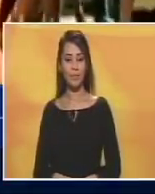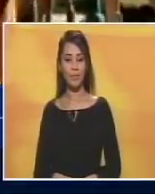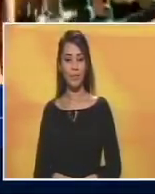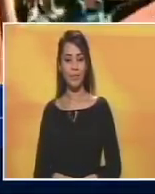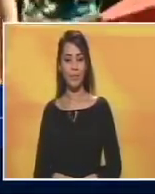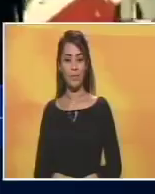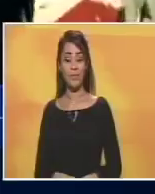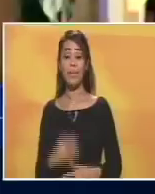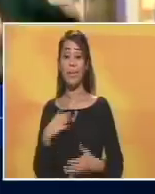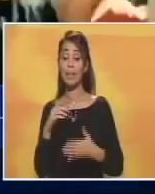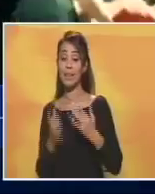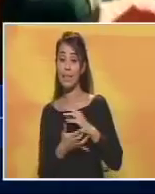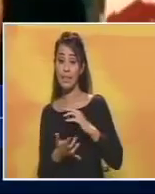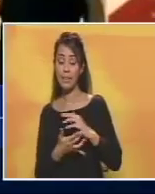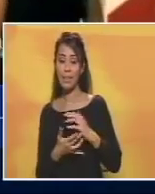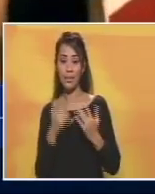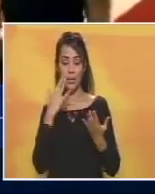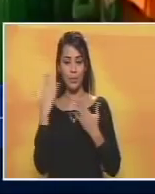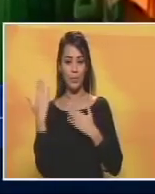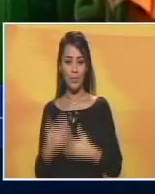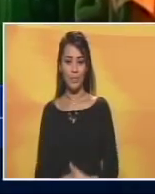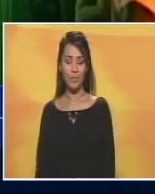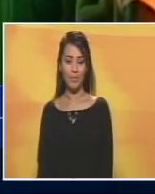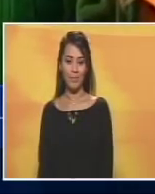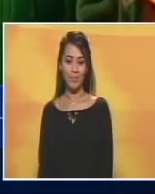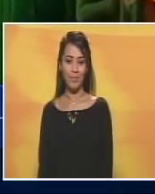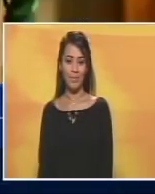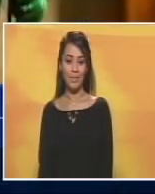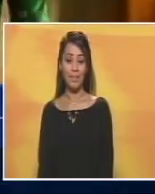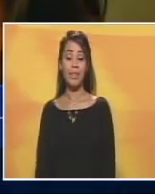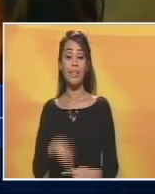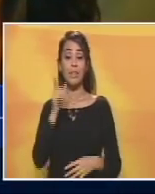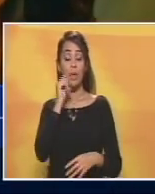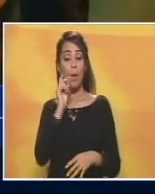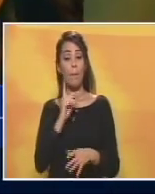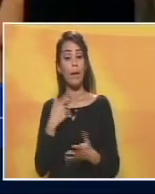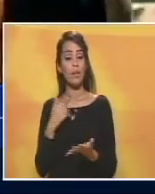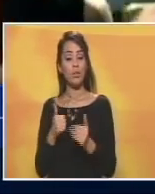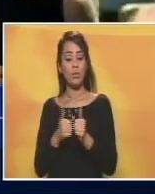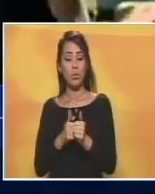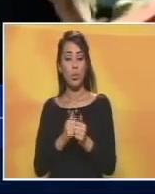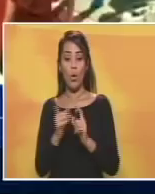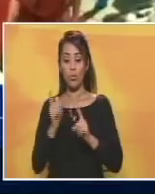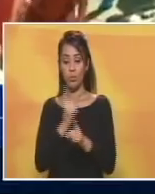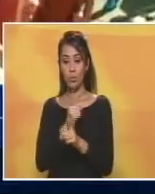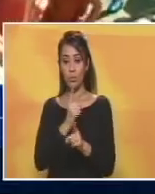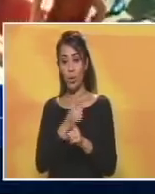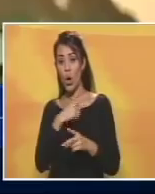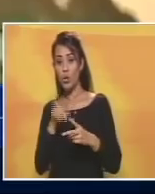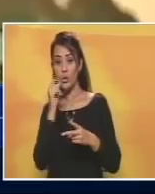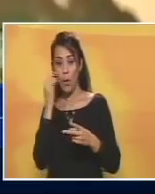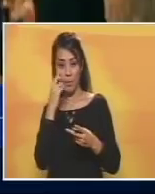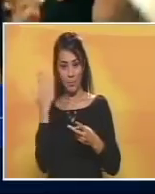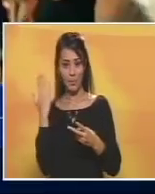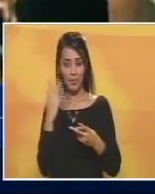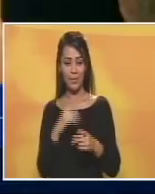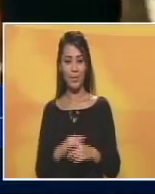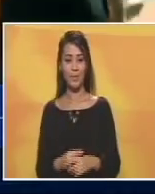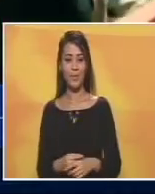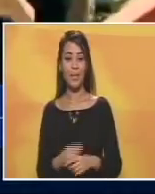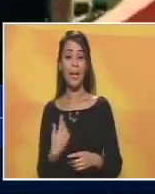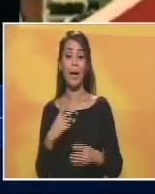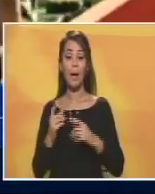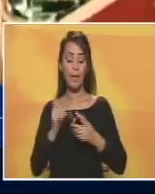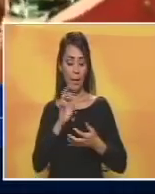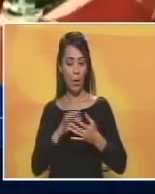Airplay Digital y Streaming. Fonsi competirá con su compatriota Daddy Yankee por ser el Artista del Año, Compositor del Año